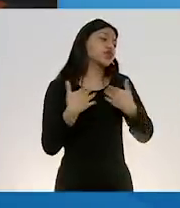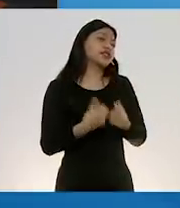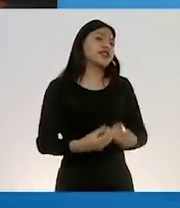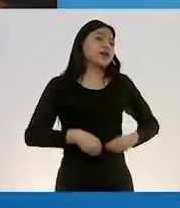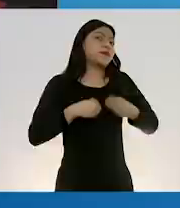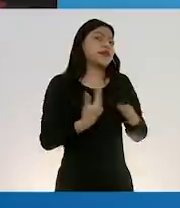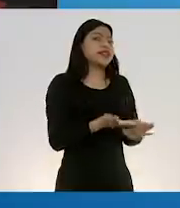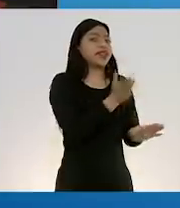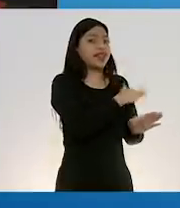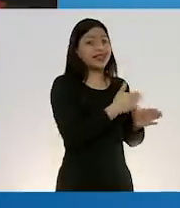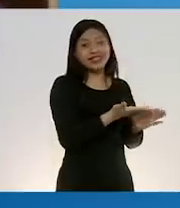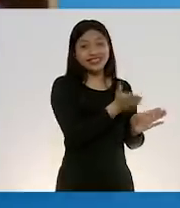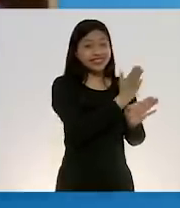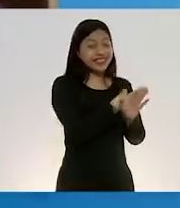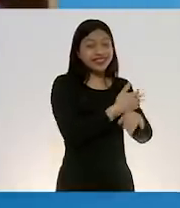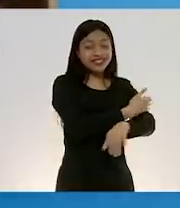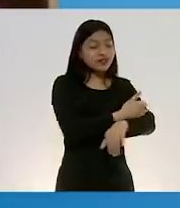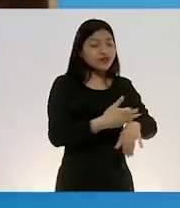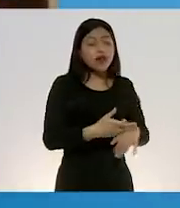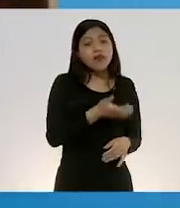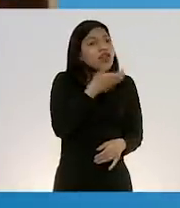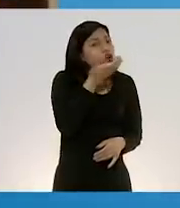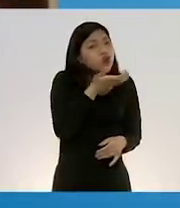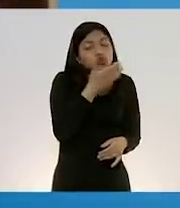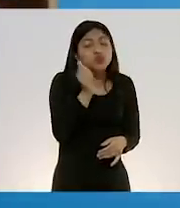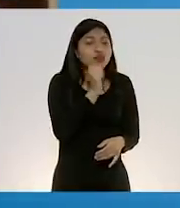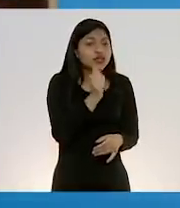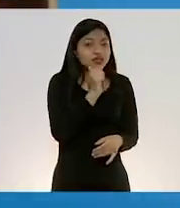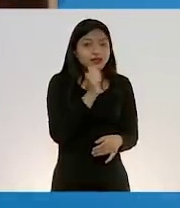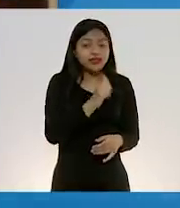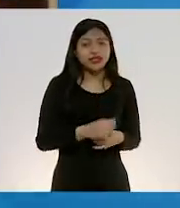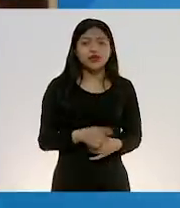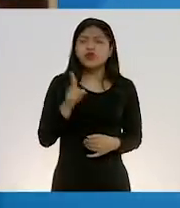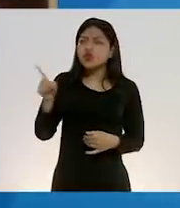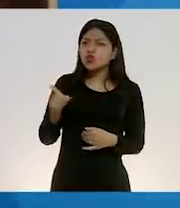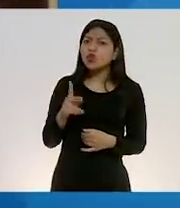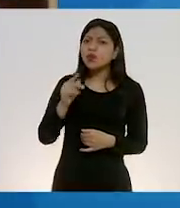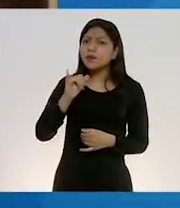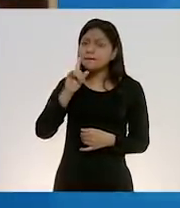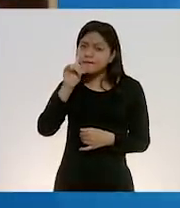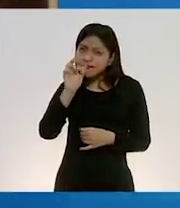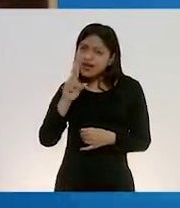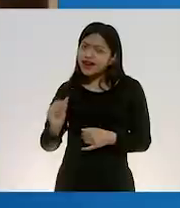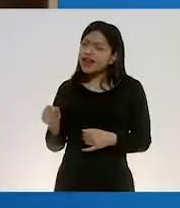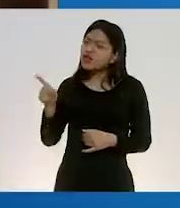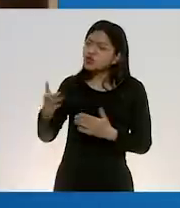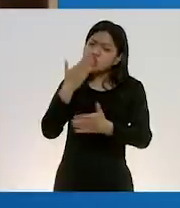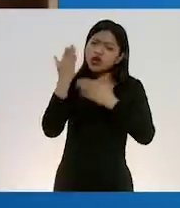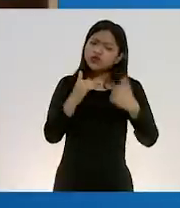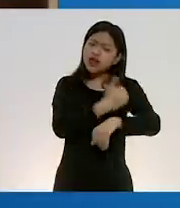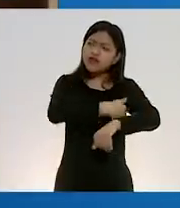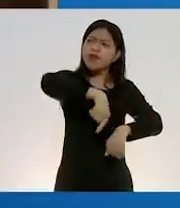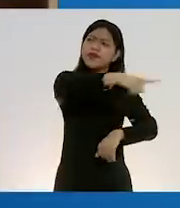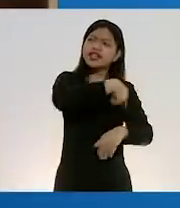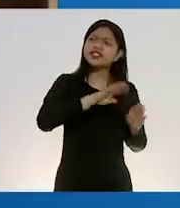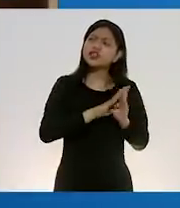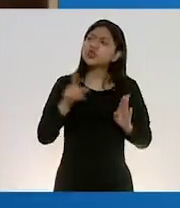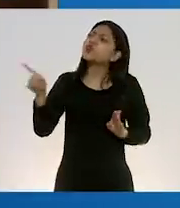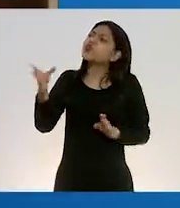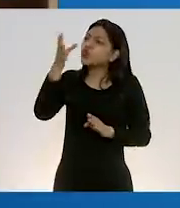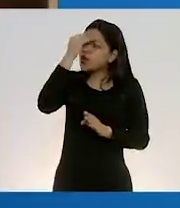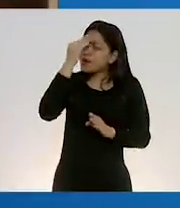mundo vive en familias. ¿Cómo te has acercado tú, Pilar, a la historia de la familia en el